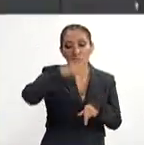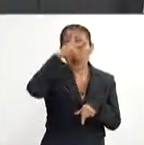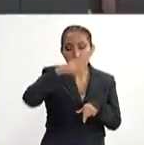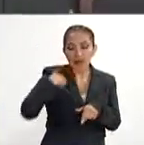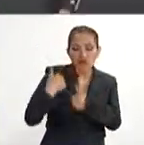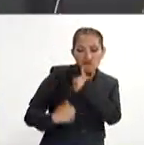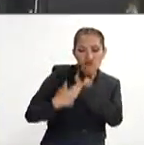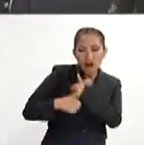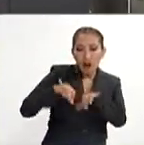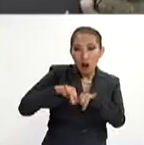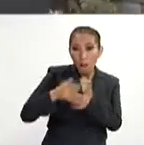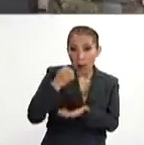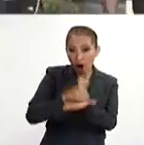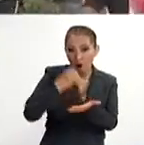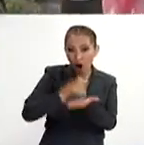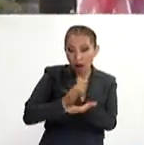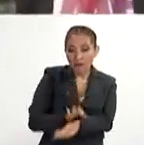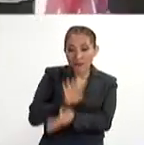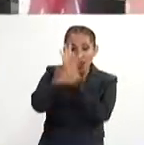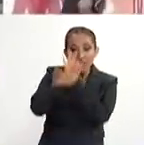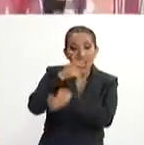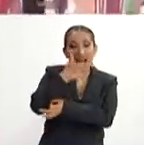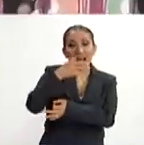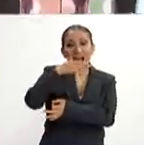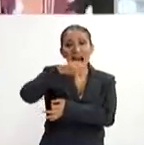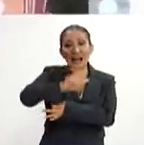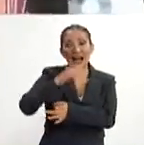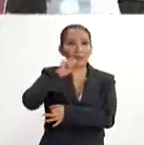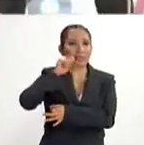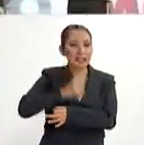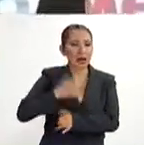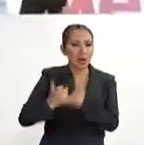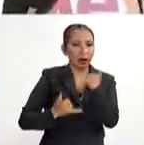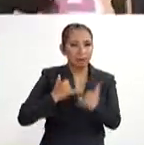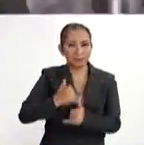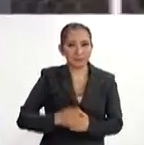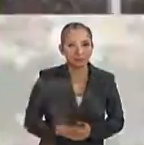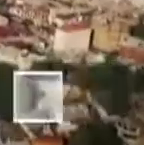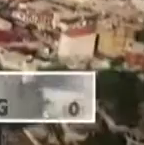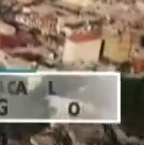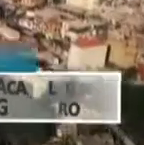que disputará la Copa Oro enfrentará a Ghana en partido amistoso.